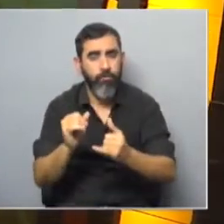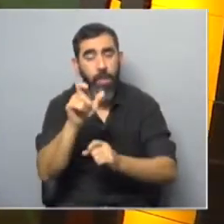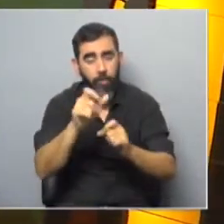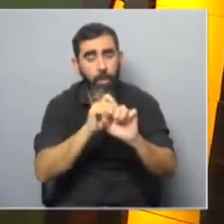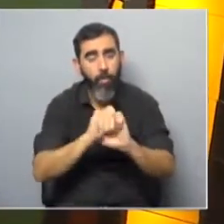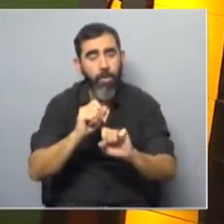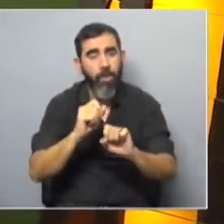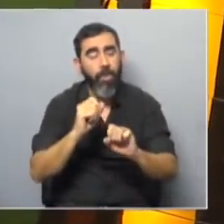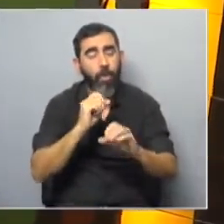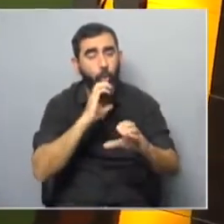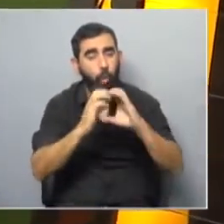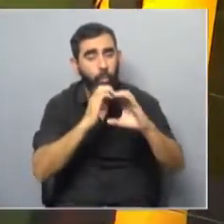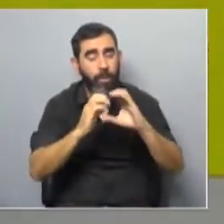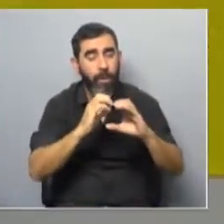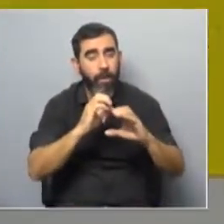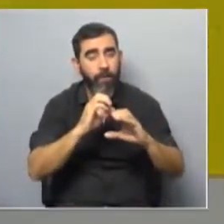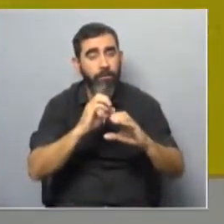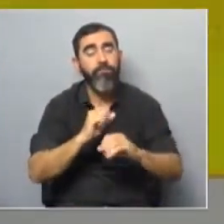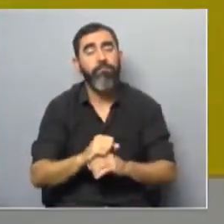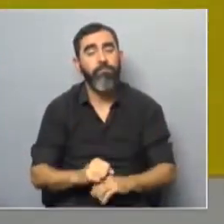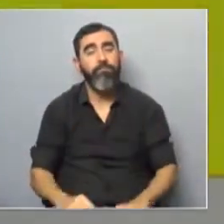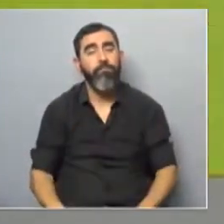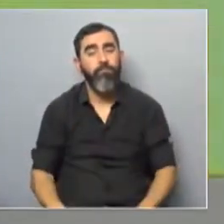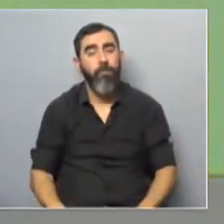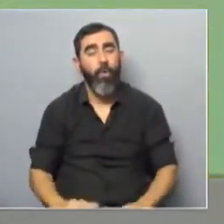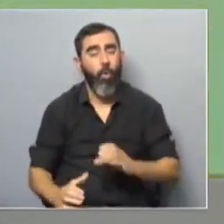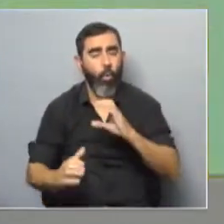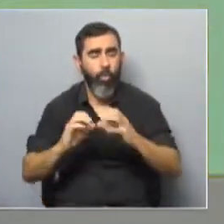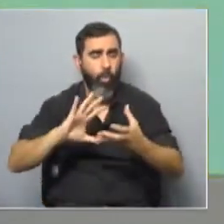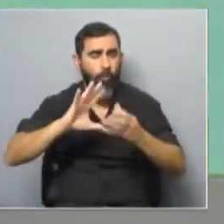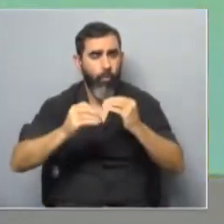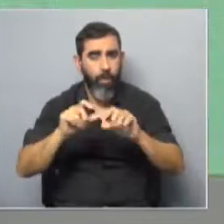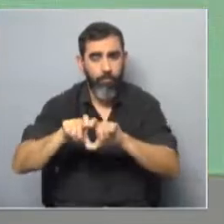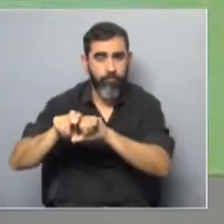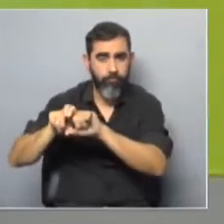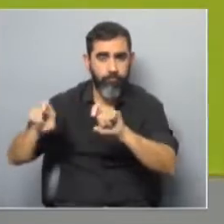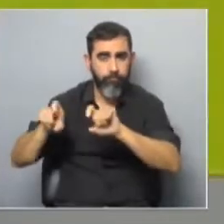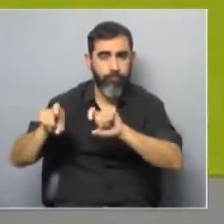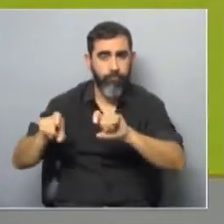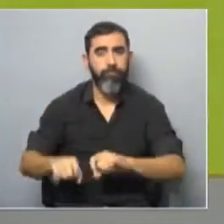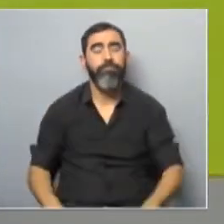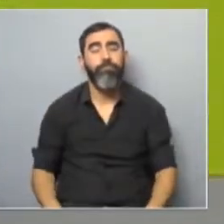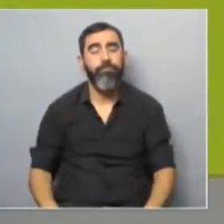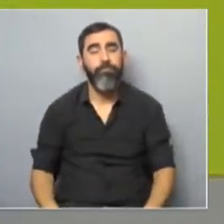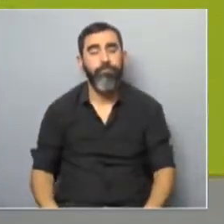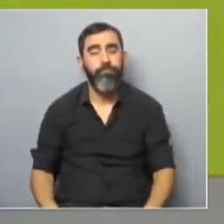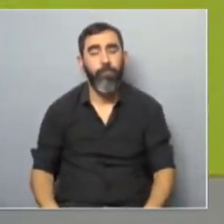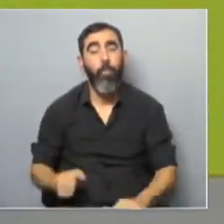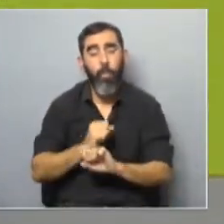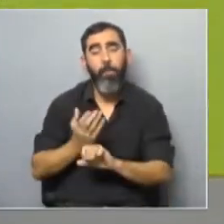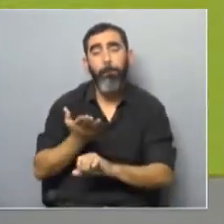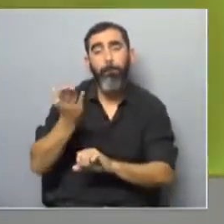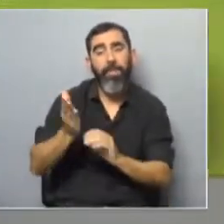puede comunicar con Ecobio en las vías de comunicación que vamos a poner en pantalla. Y bueno, y pueden